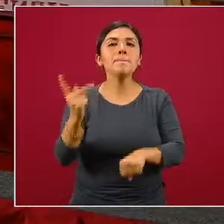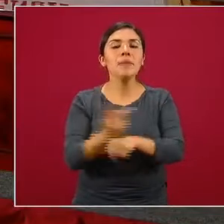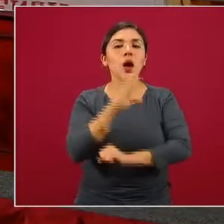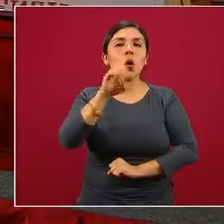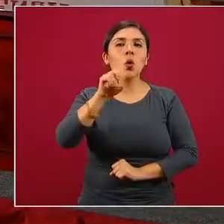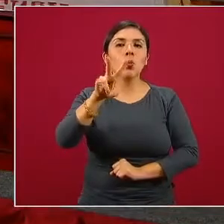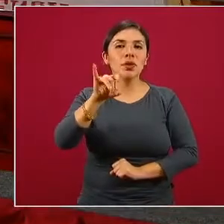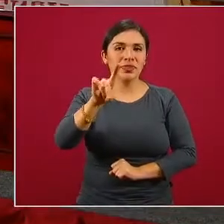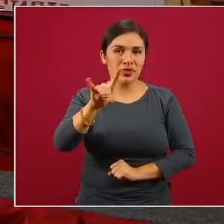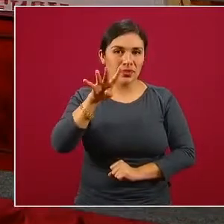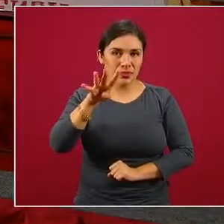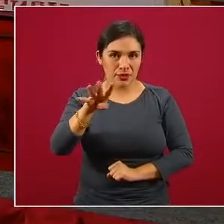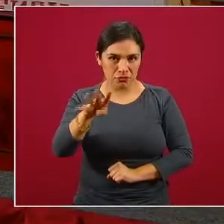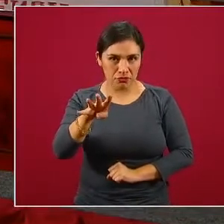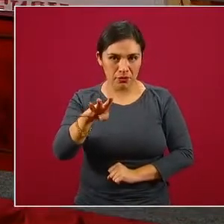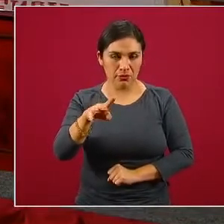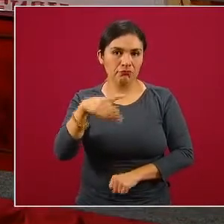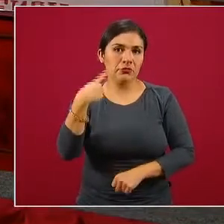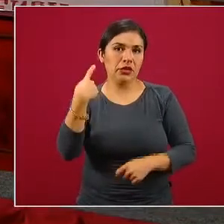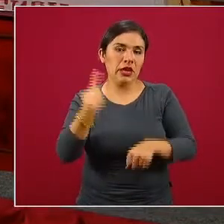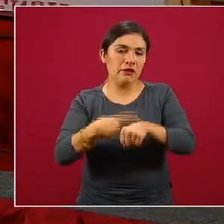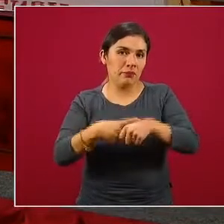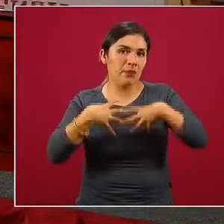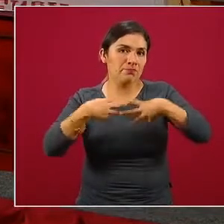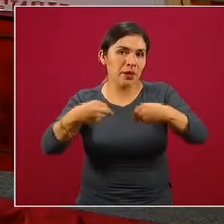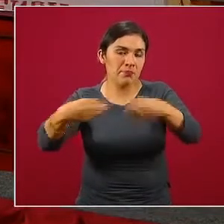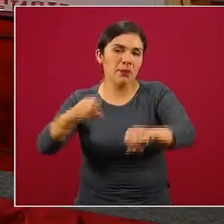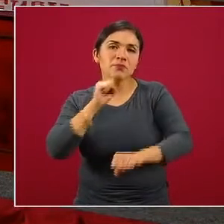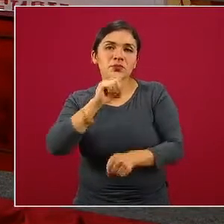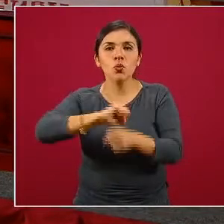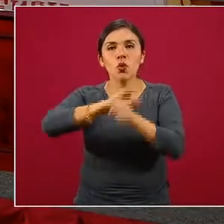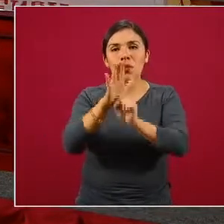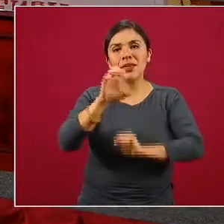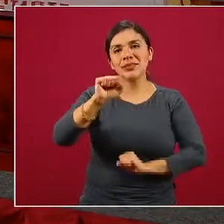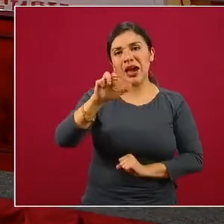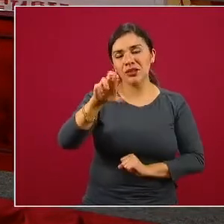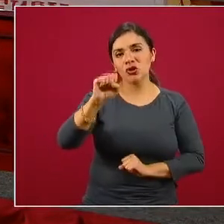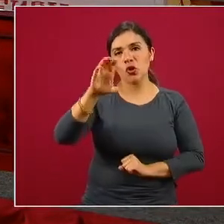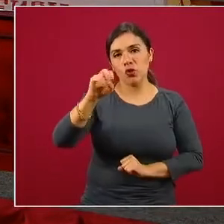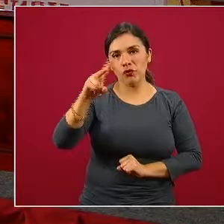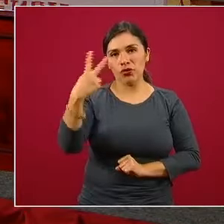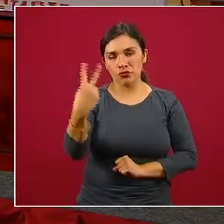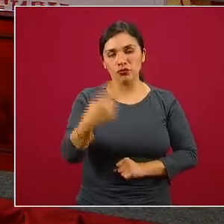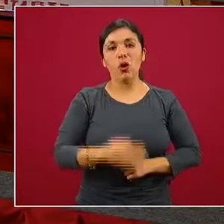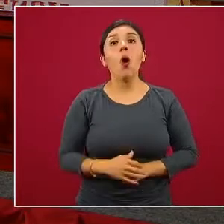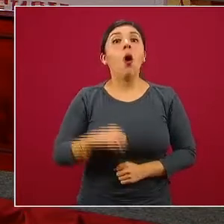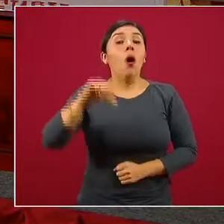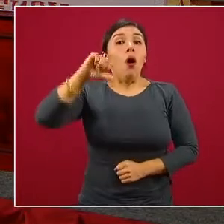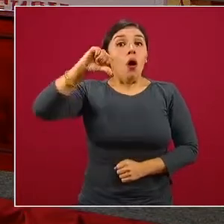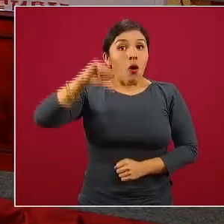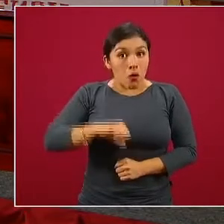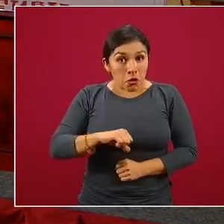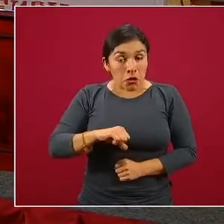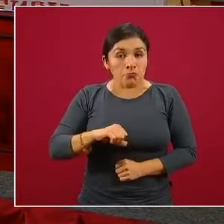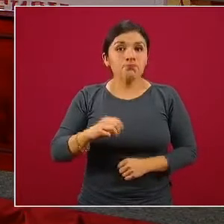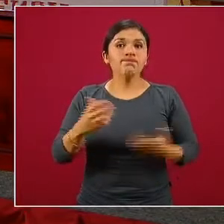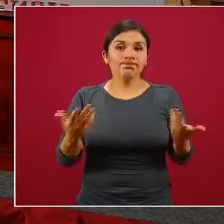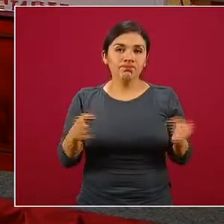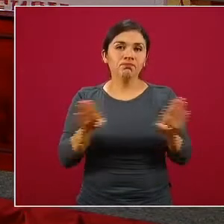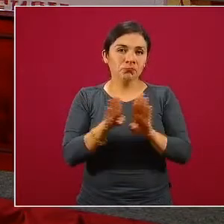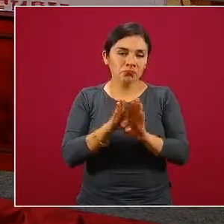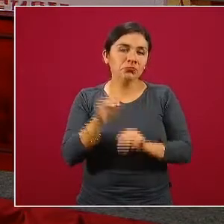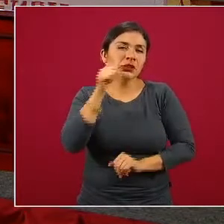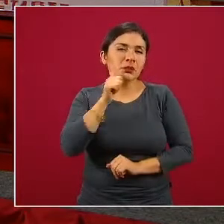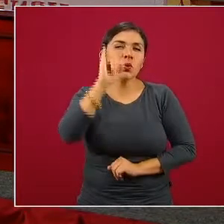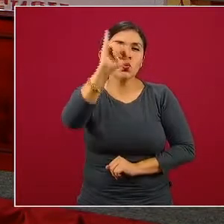COVID, la pandemia causada por el nuevo coronavirus SARS-CoV-2. Hoy, como varios de los